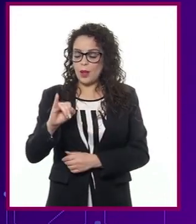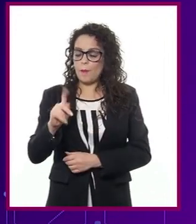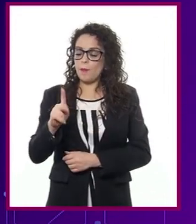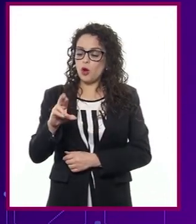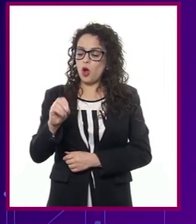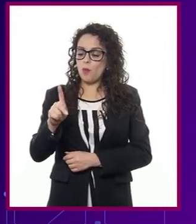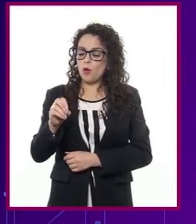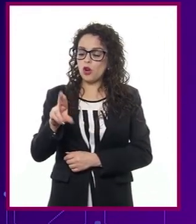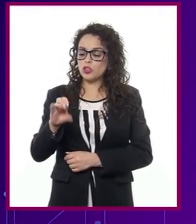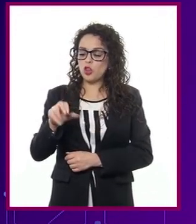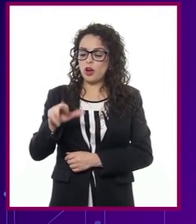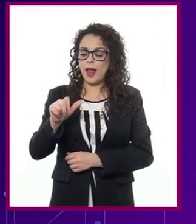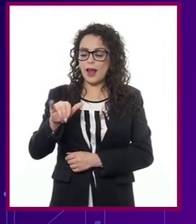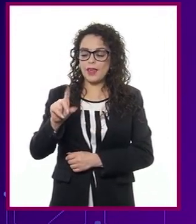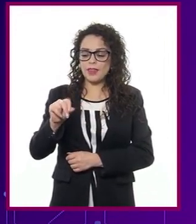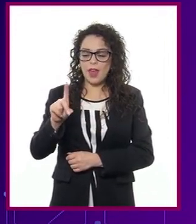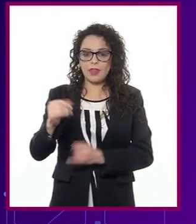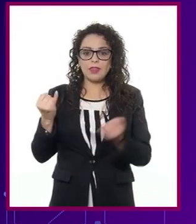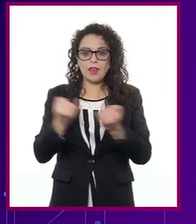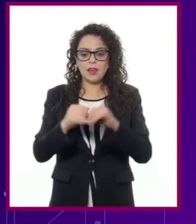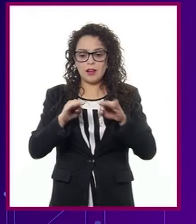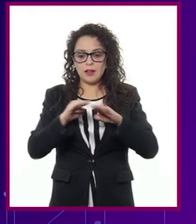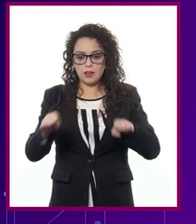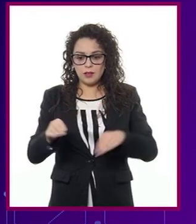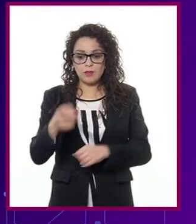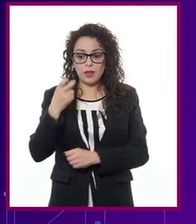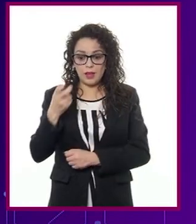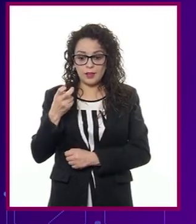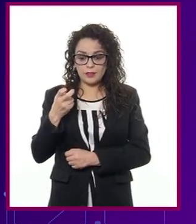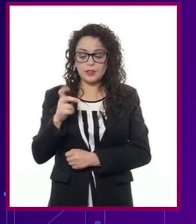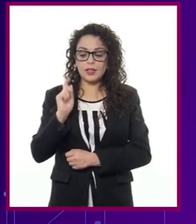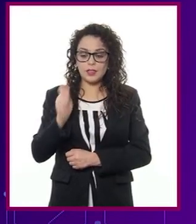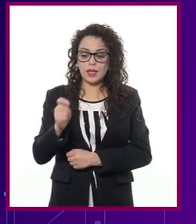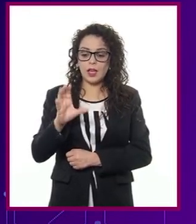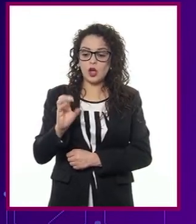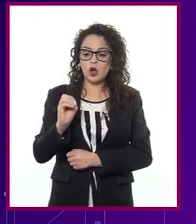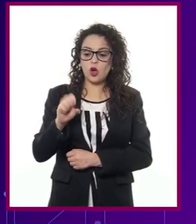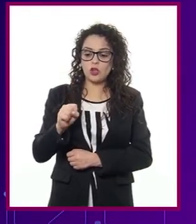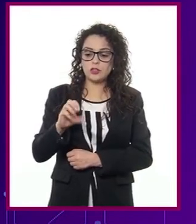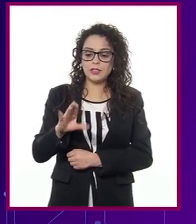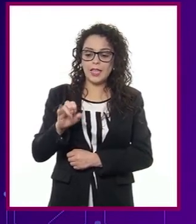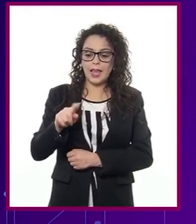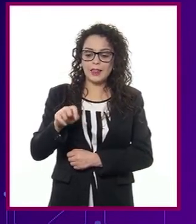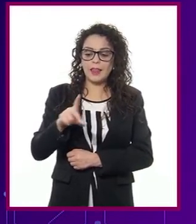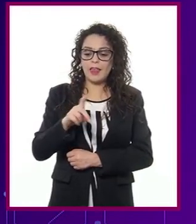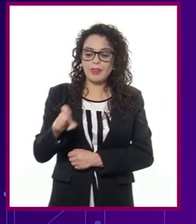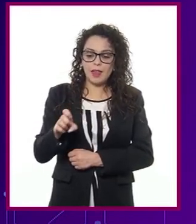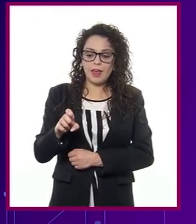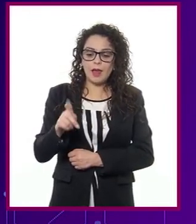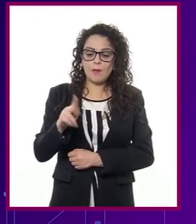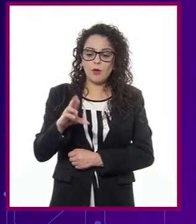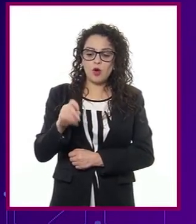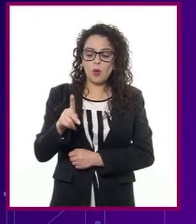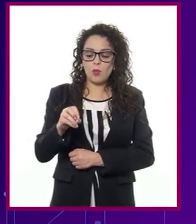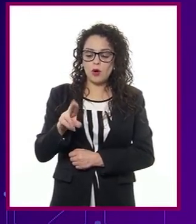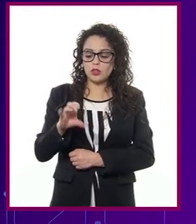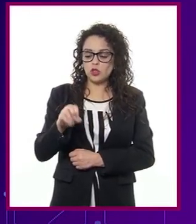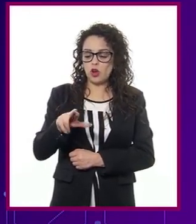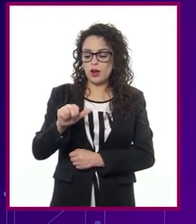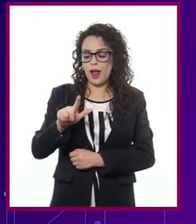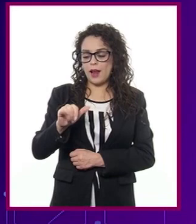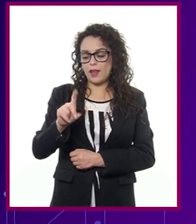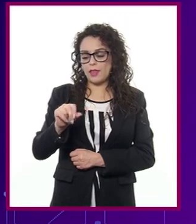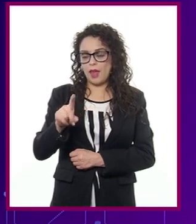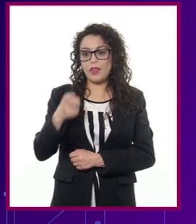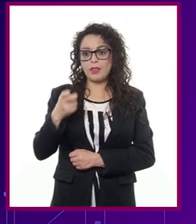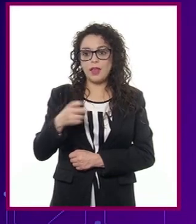razones cuyo cociente es la constante de proporcionalidad. Este cociente será multiplicado por el tercer dato.